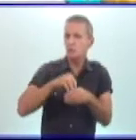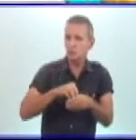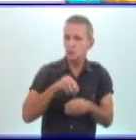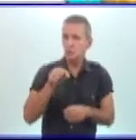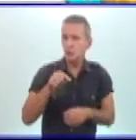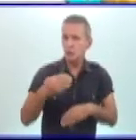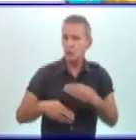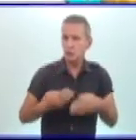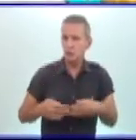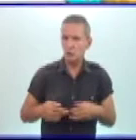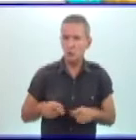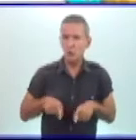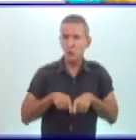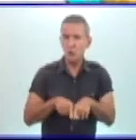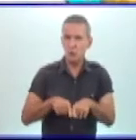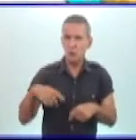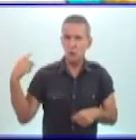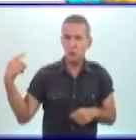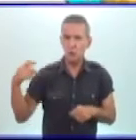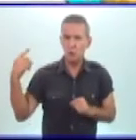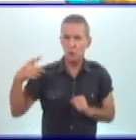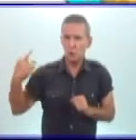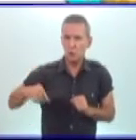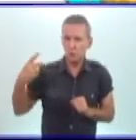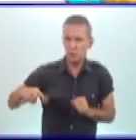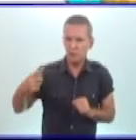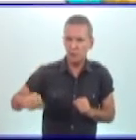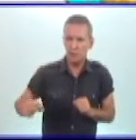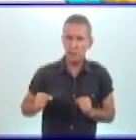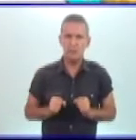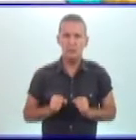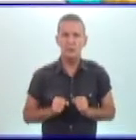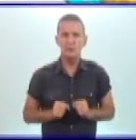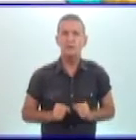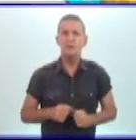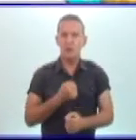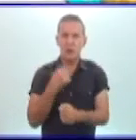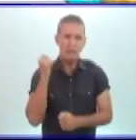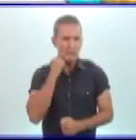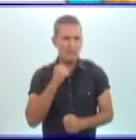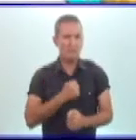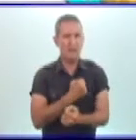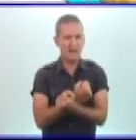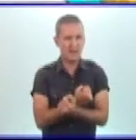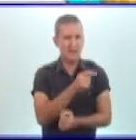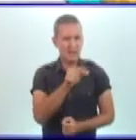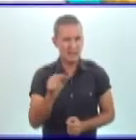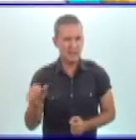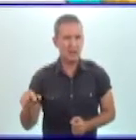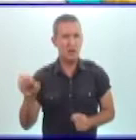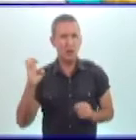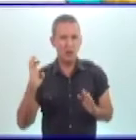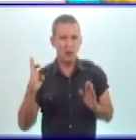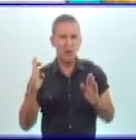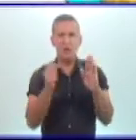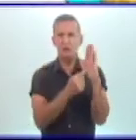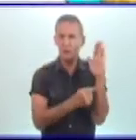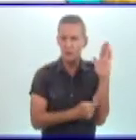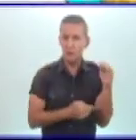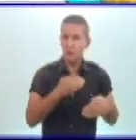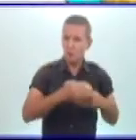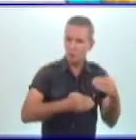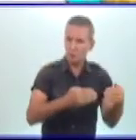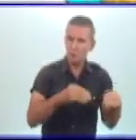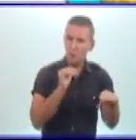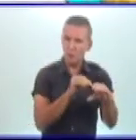junto a la explotación colonial de sus territorios y al creciente comercio de esclavos, constituyen factores fundamentales fundamentales en el proceso de acumulación de riquezas